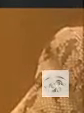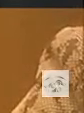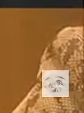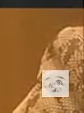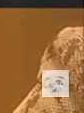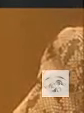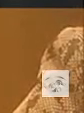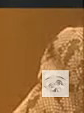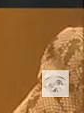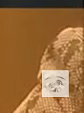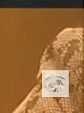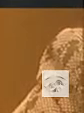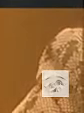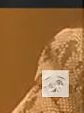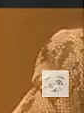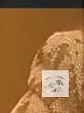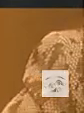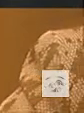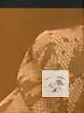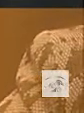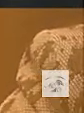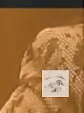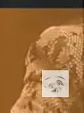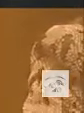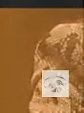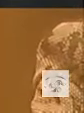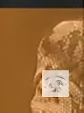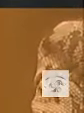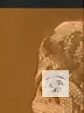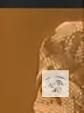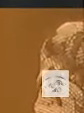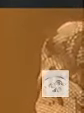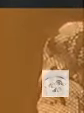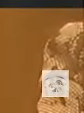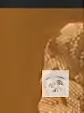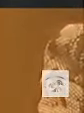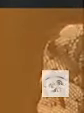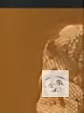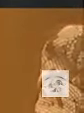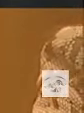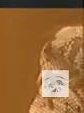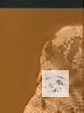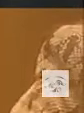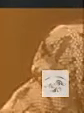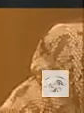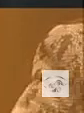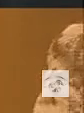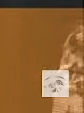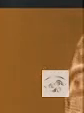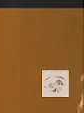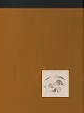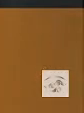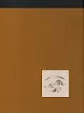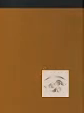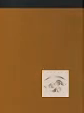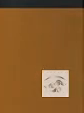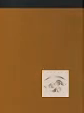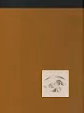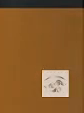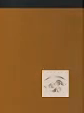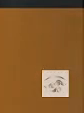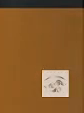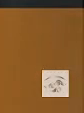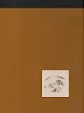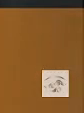la garantía entera de la Constitución para que los actos de autoridad, incluyendo los actos legislativos,